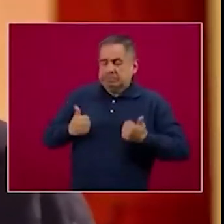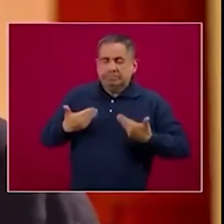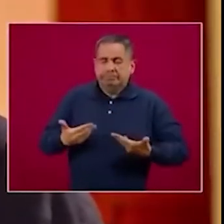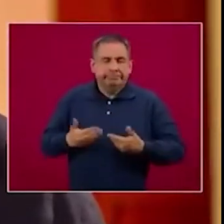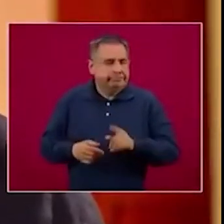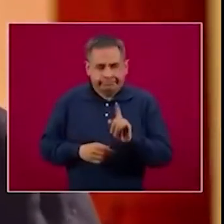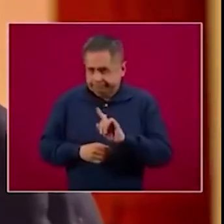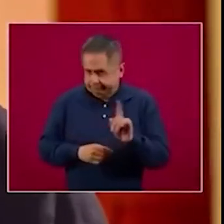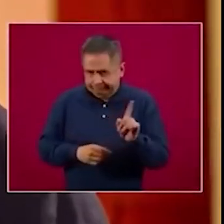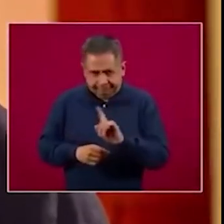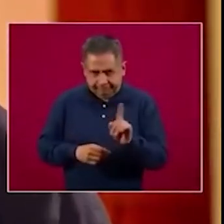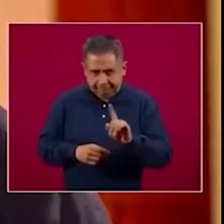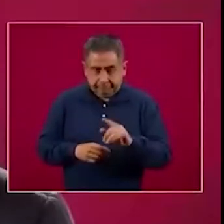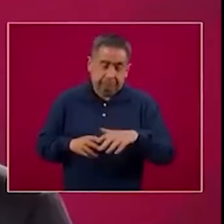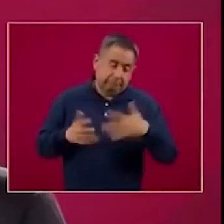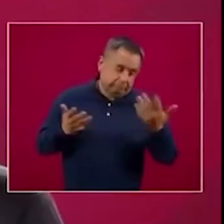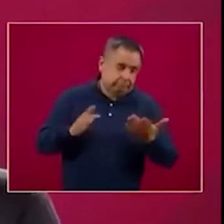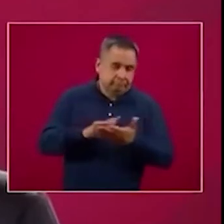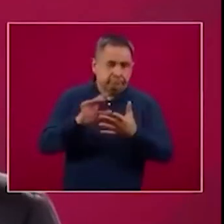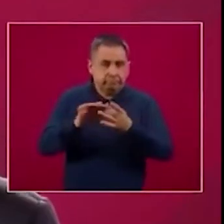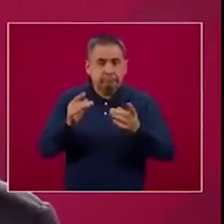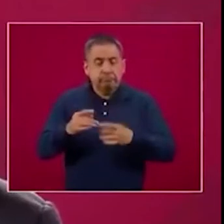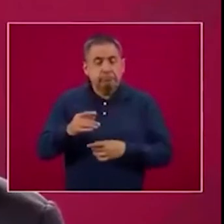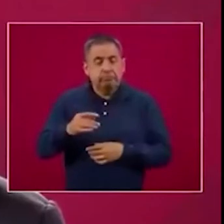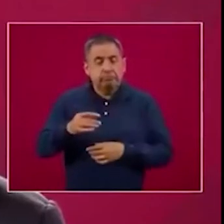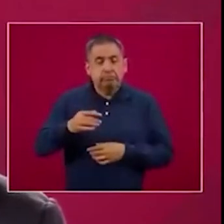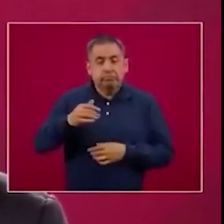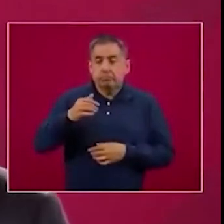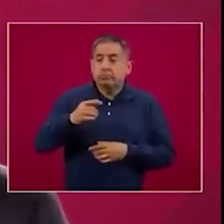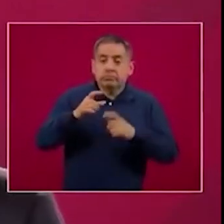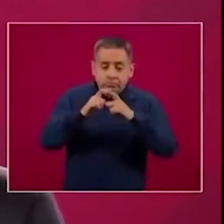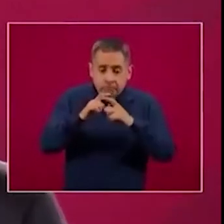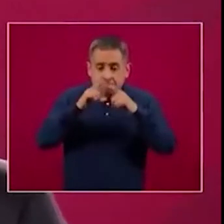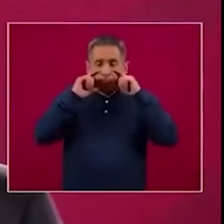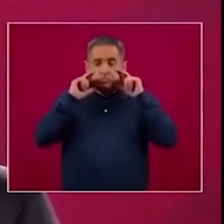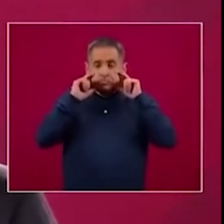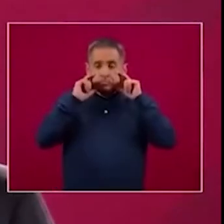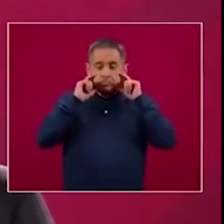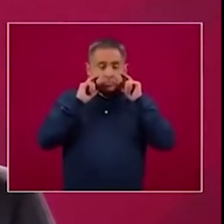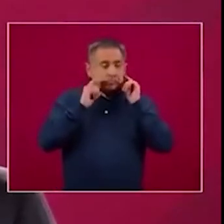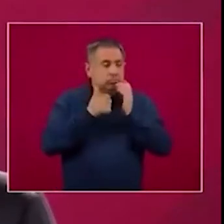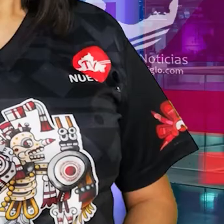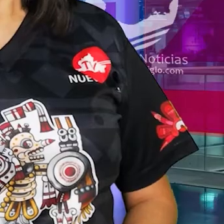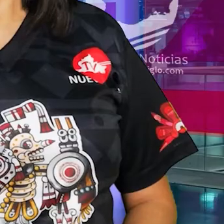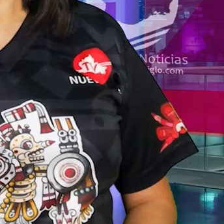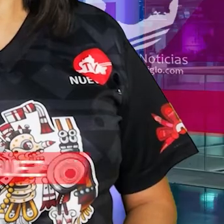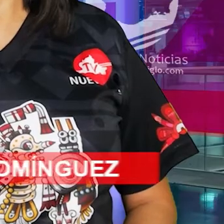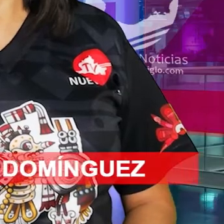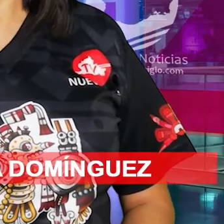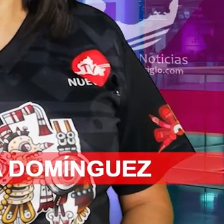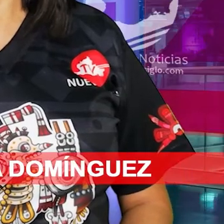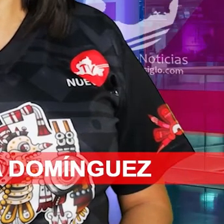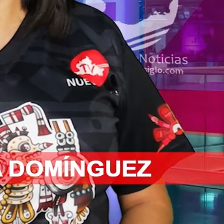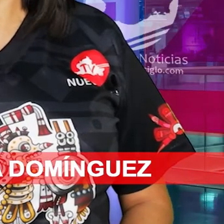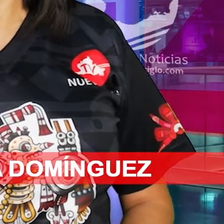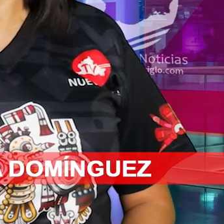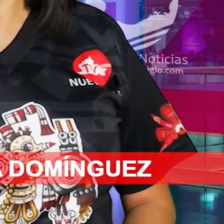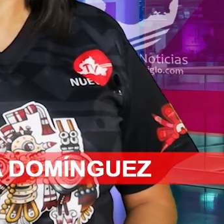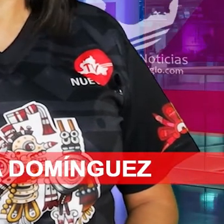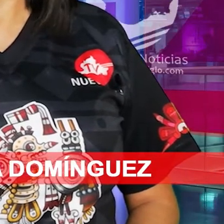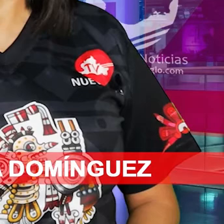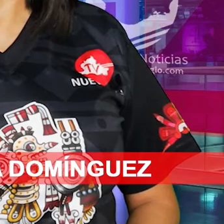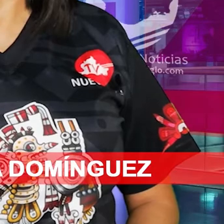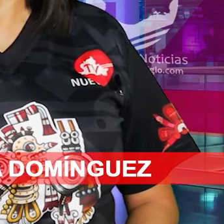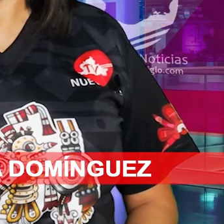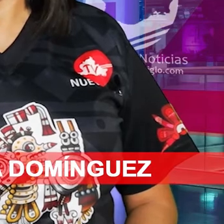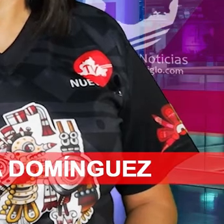No. Pero gracias, porque cada uno de los que lo usemos le ayudamos a todos los demás. Lo invito para que siga con nosotros. Volvemos después